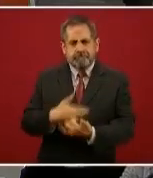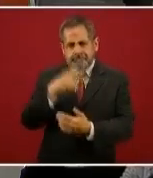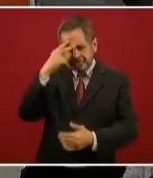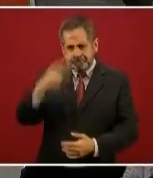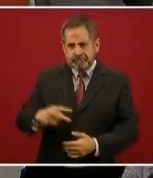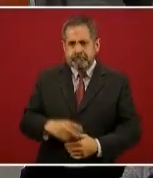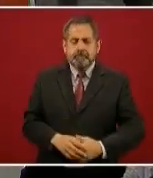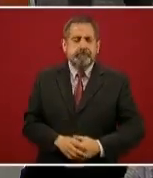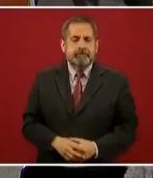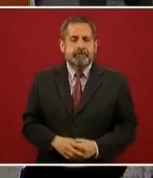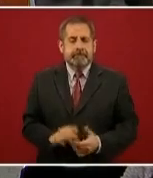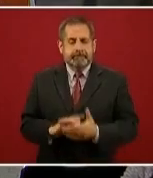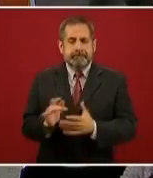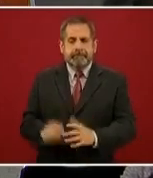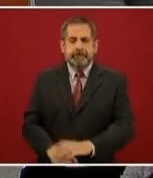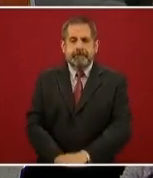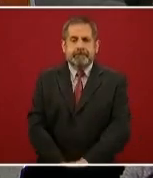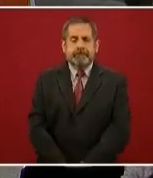Gracias.